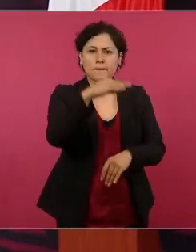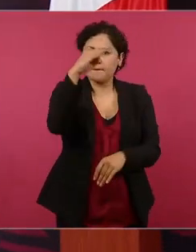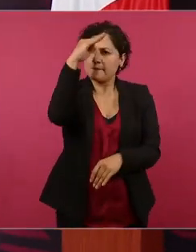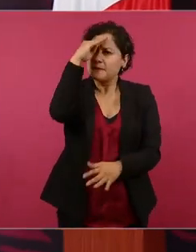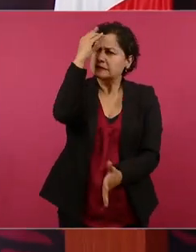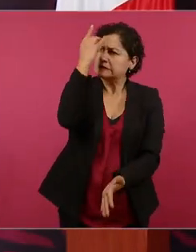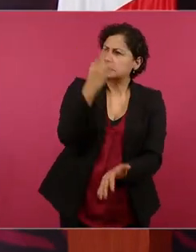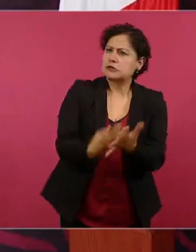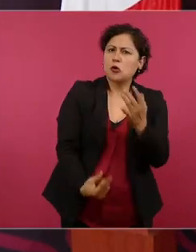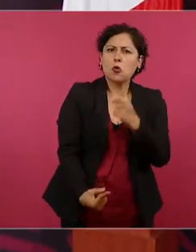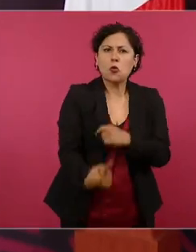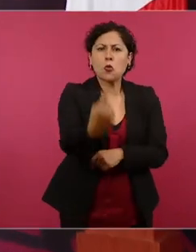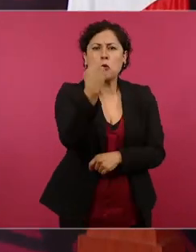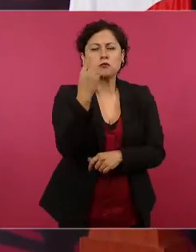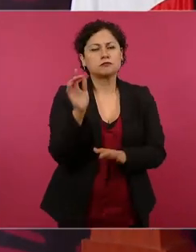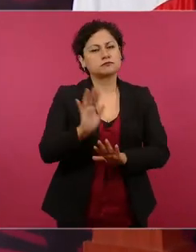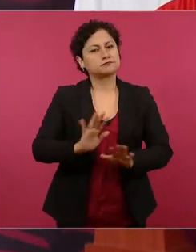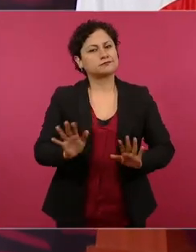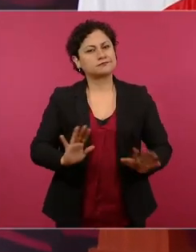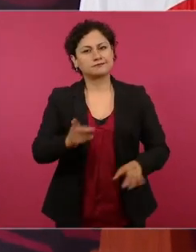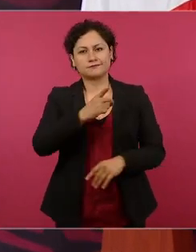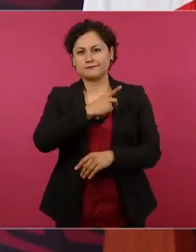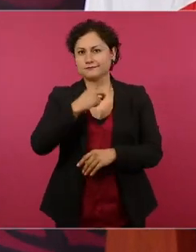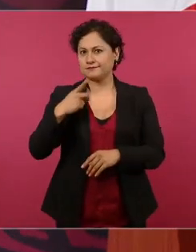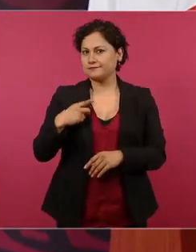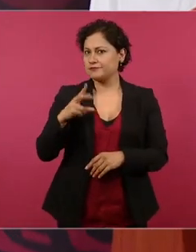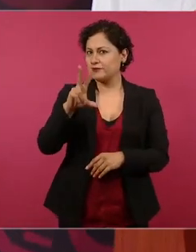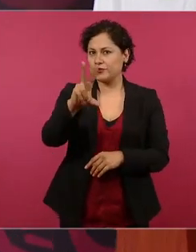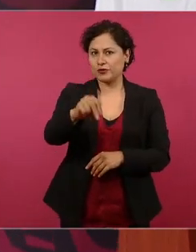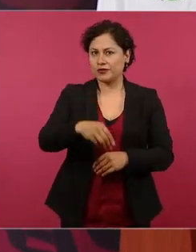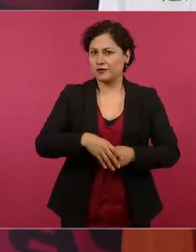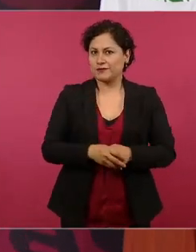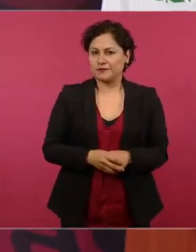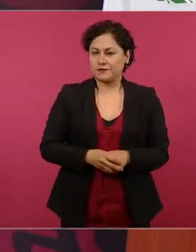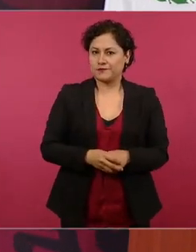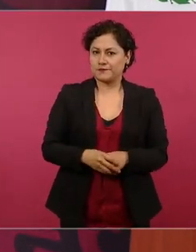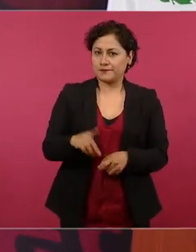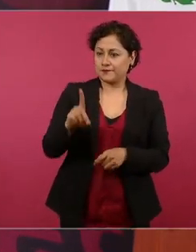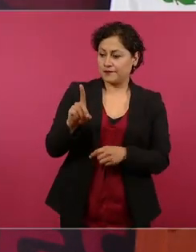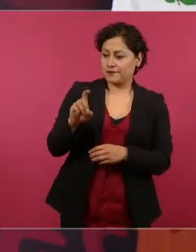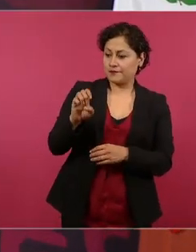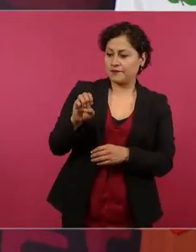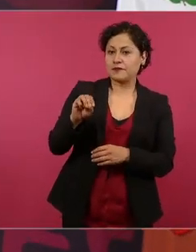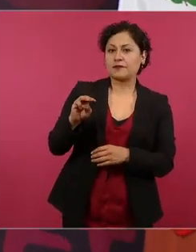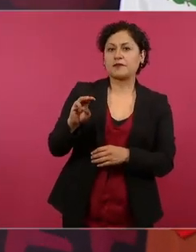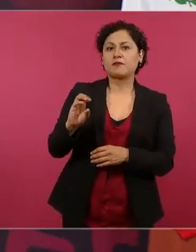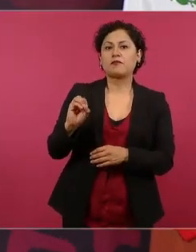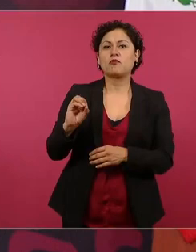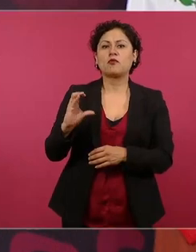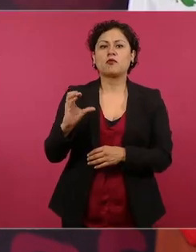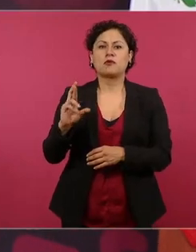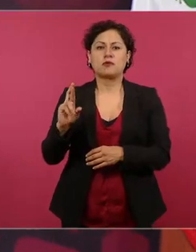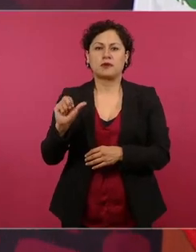La democracia es